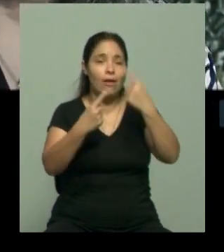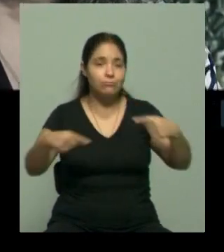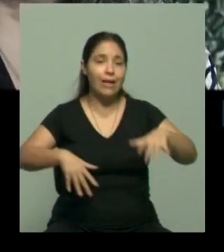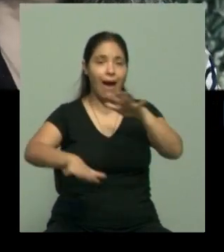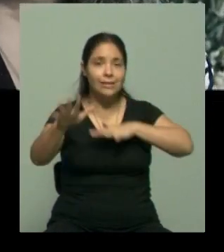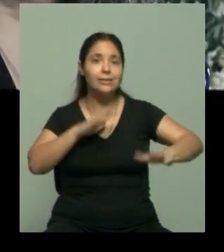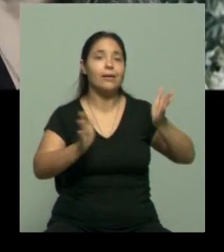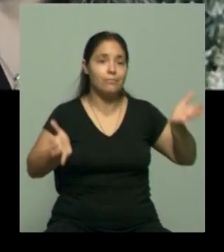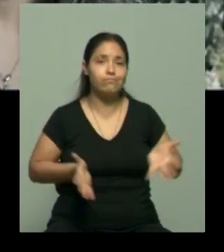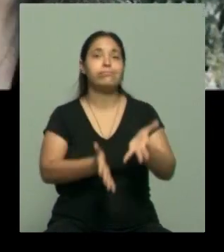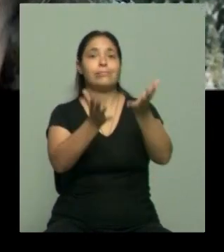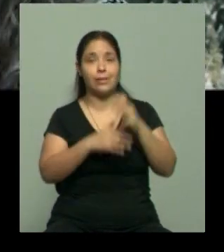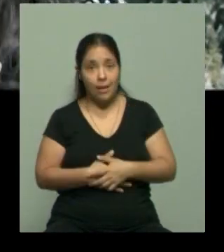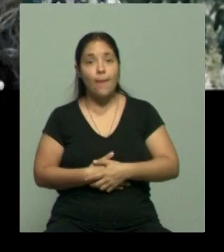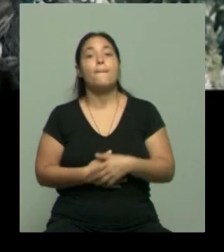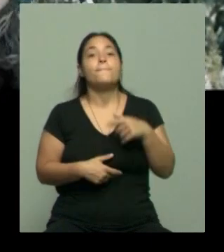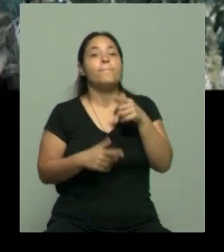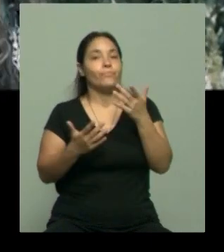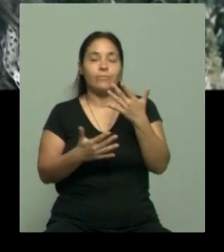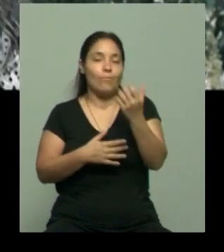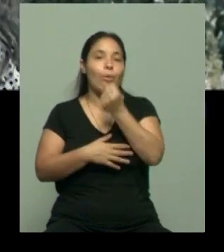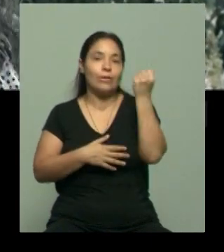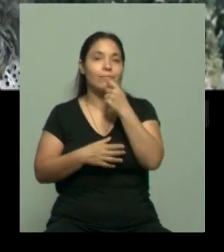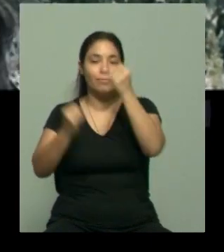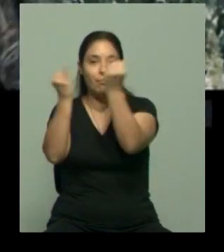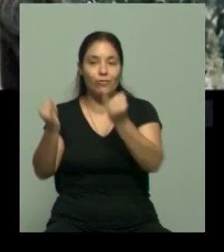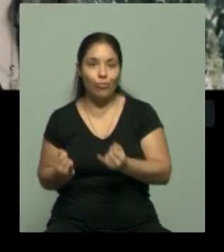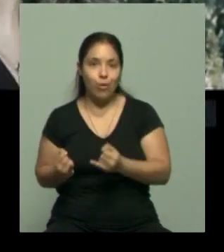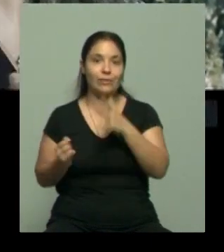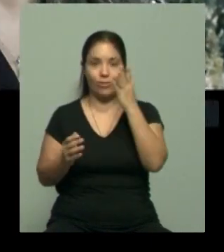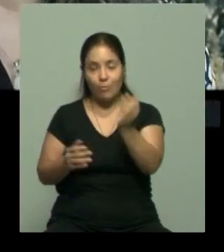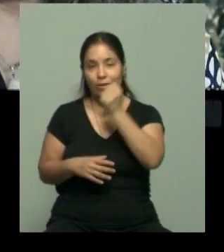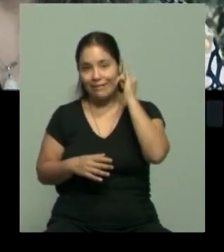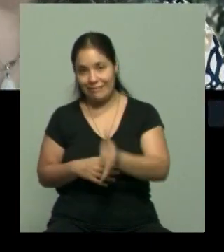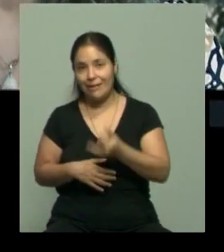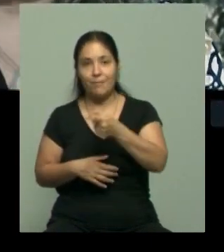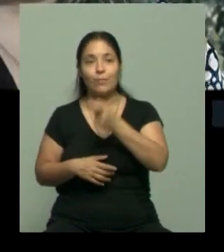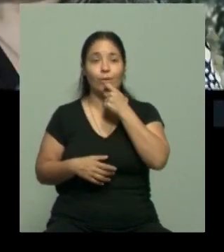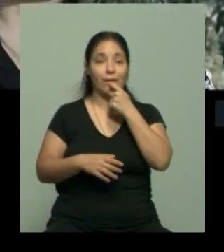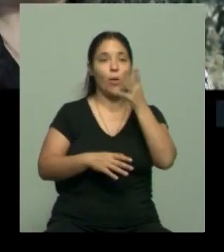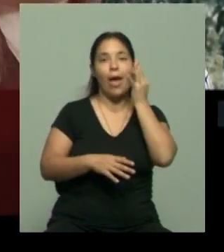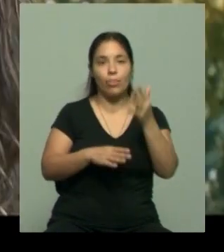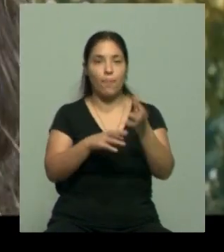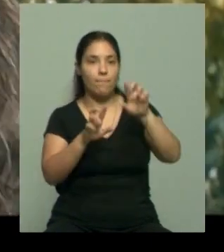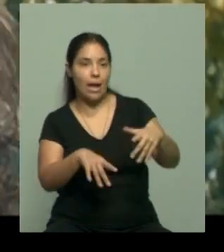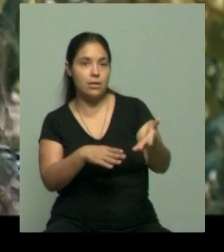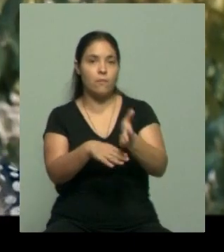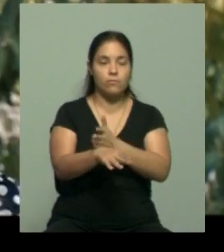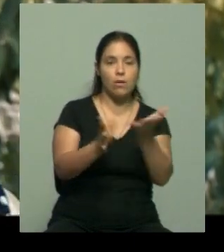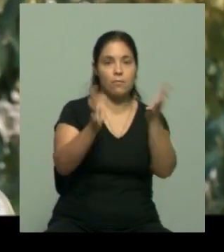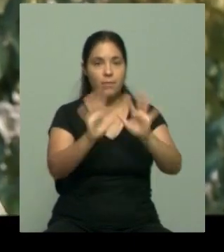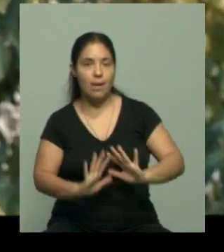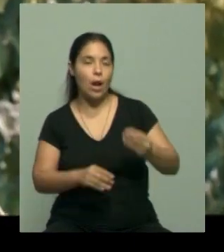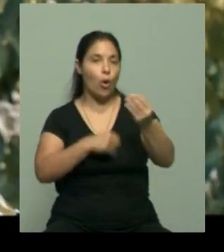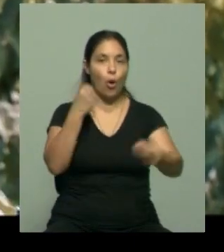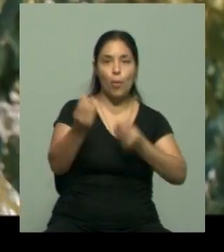sea, lo presupuestario es importante, pero si no lo tenés diagramado, exacto, ¿cómo lo vas a bajar? Exacto, y si no hay toda una